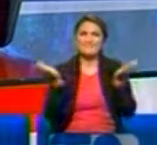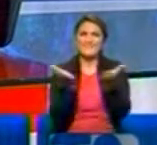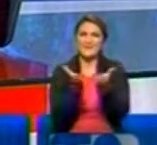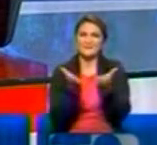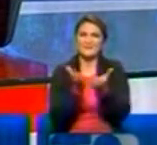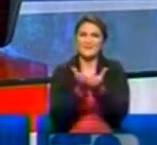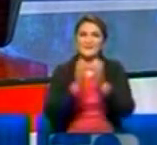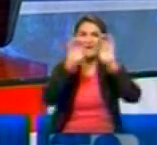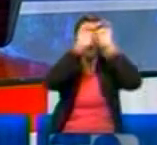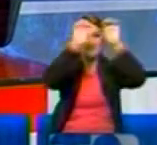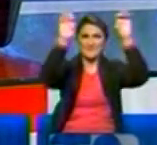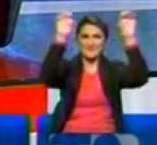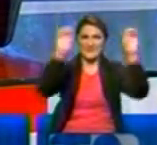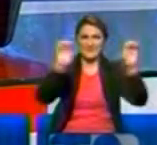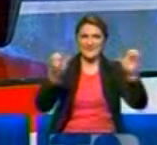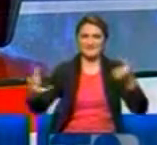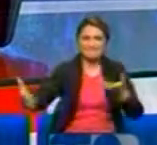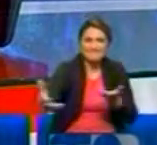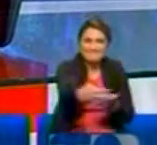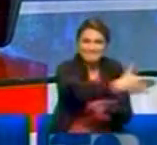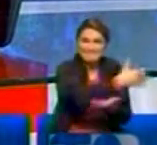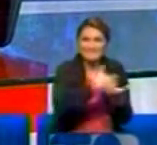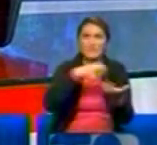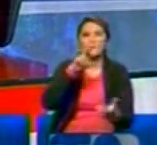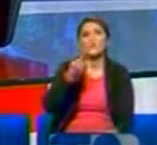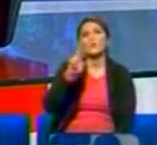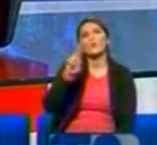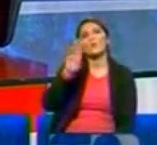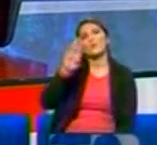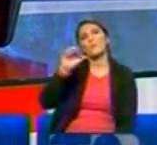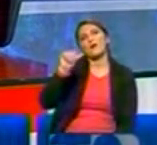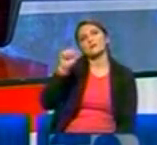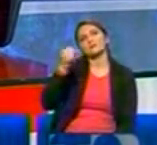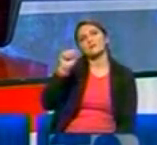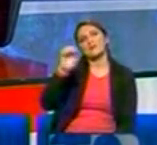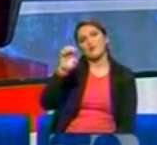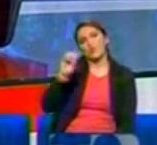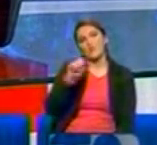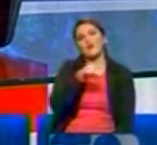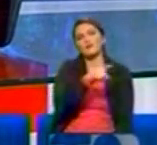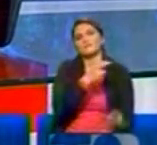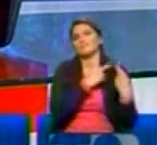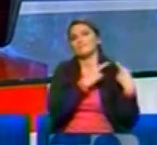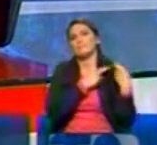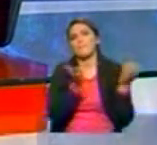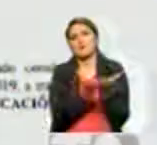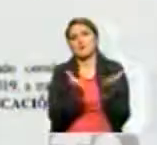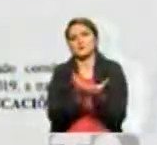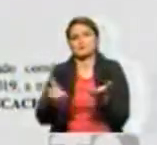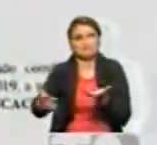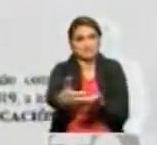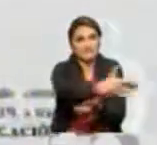Urbaseo. En este tiempo, el municipio deberá remitir a la entidad los justificativos técnicos y legales del contrato.